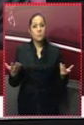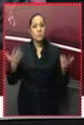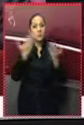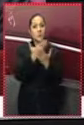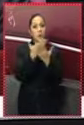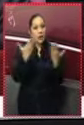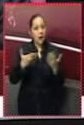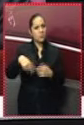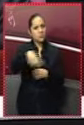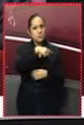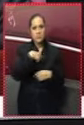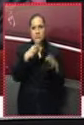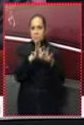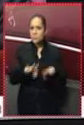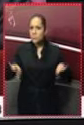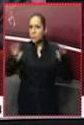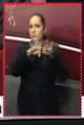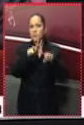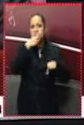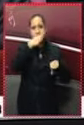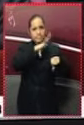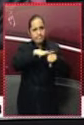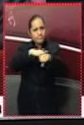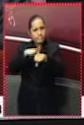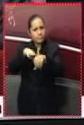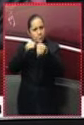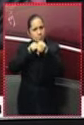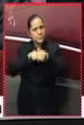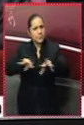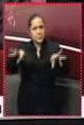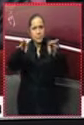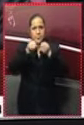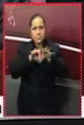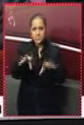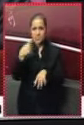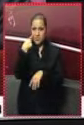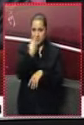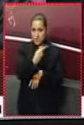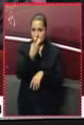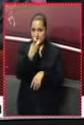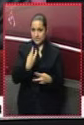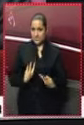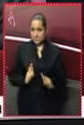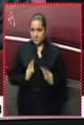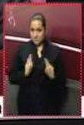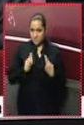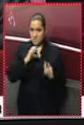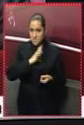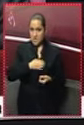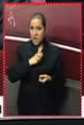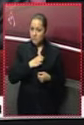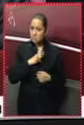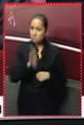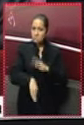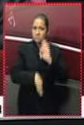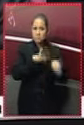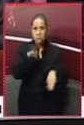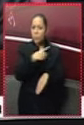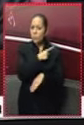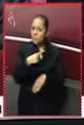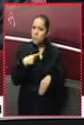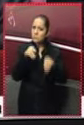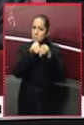Contribuyamos a concientizar sobre su letalidad y aún más sobre las posibilidades de prevenirlo y